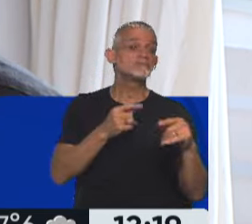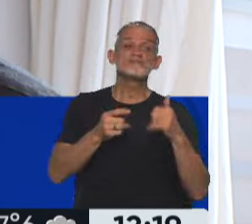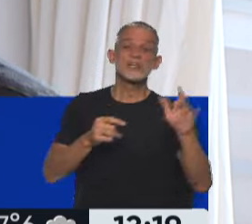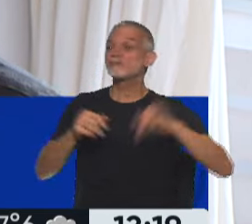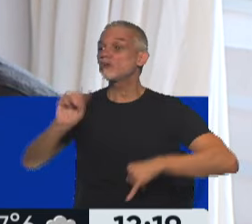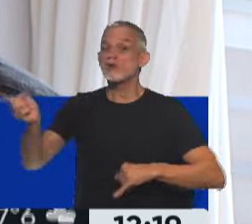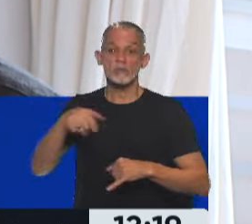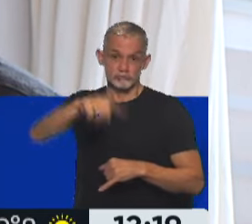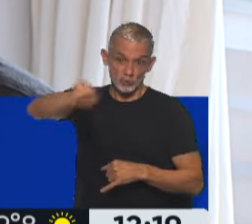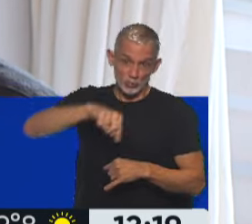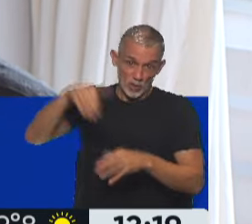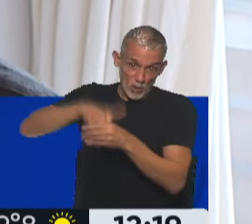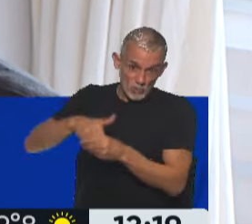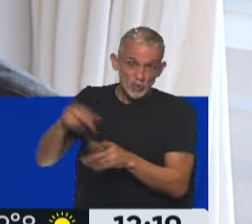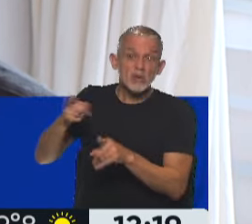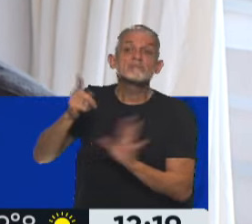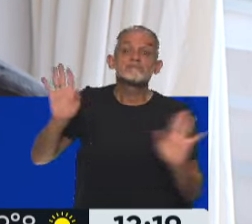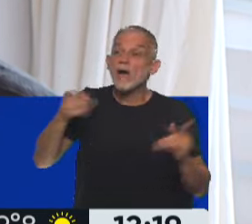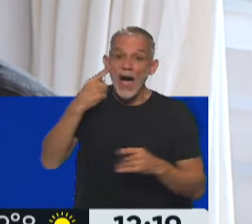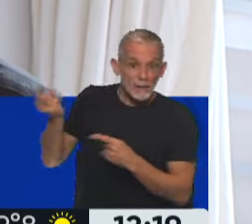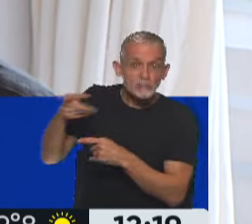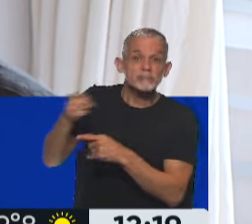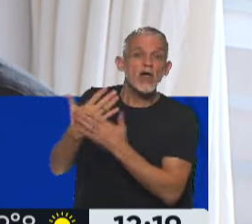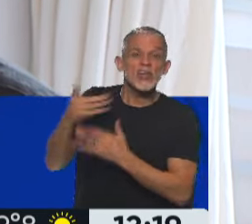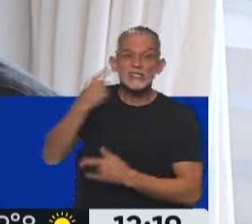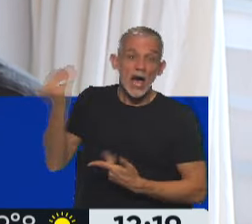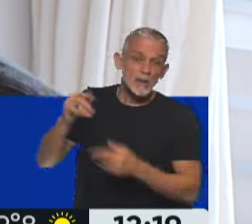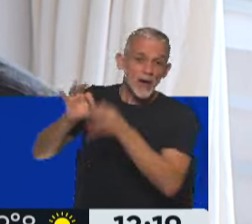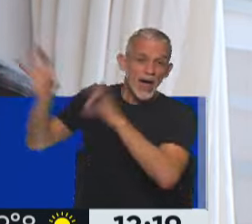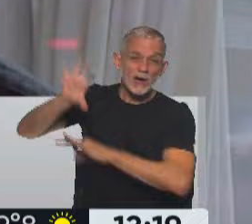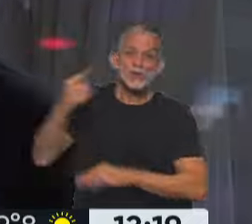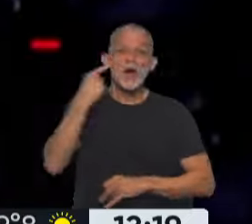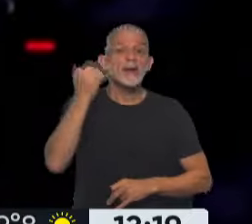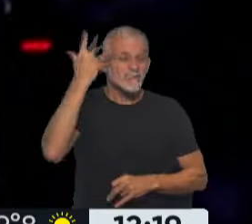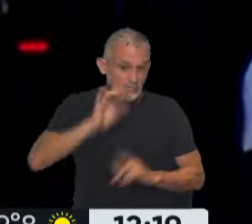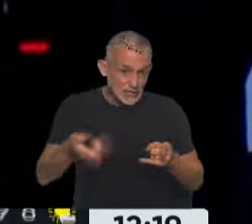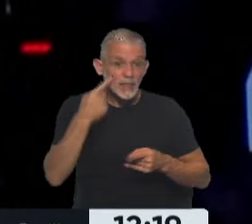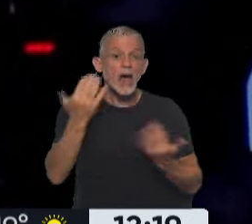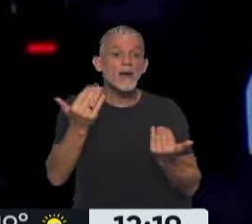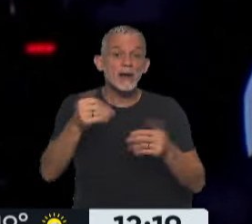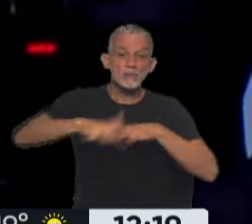ustedes votaron a la extrema derecha para el Parlamento, a ver si la votan ahora para el Parlamento francés, ¿no? Entonces, ya